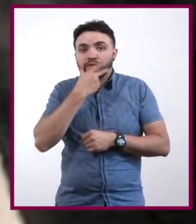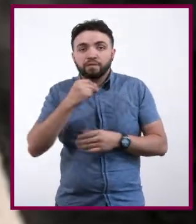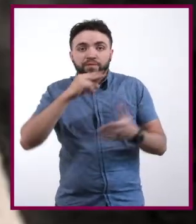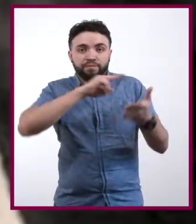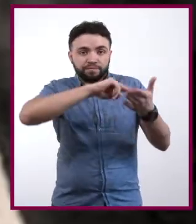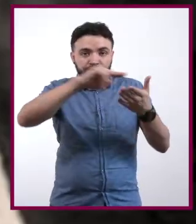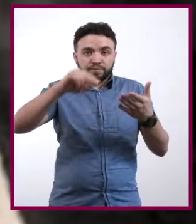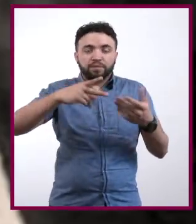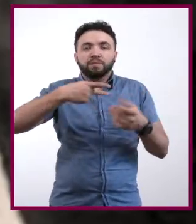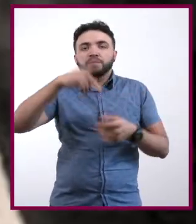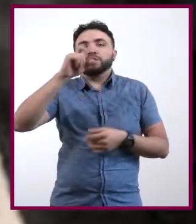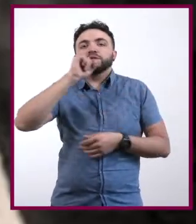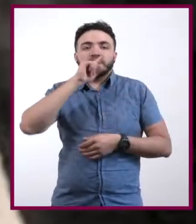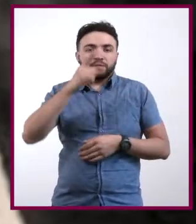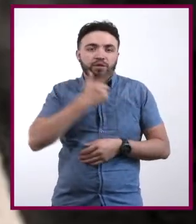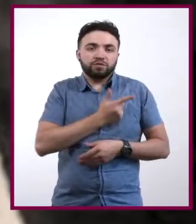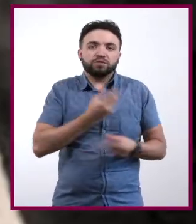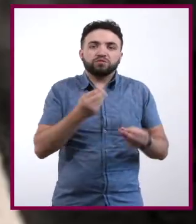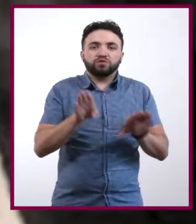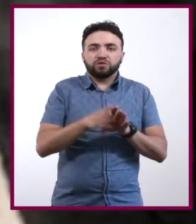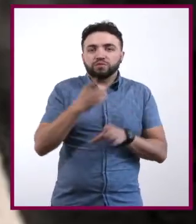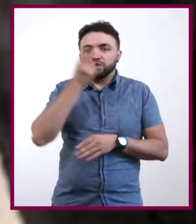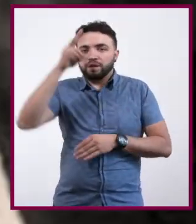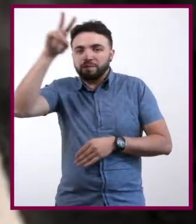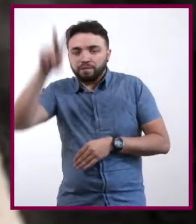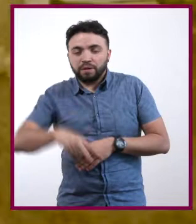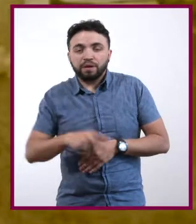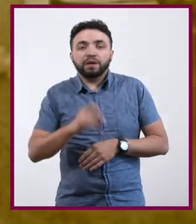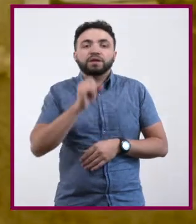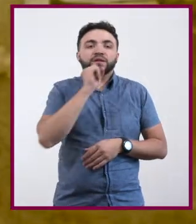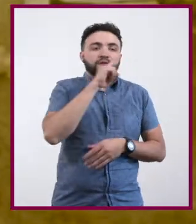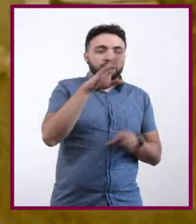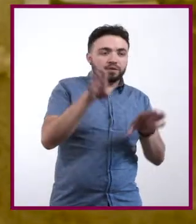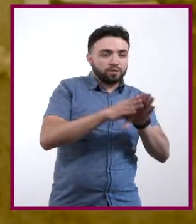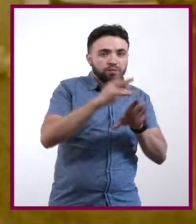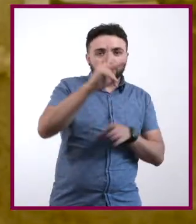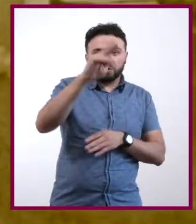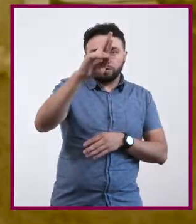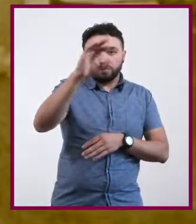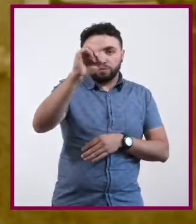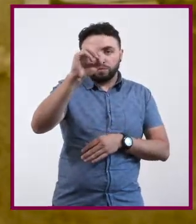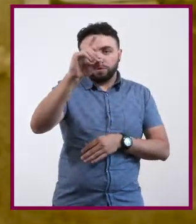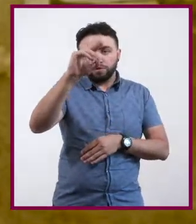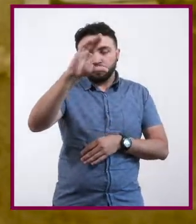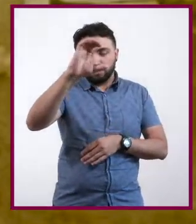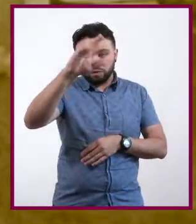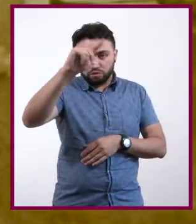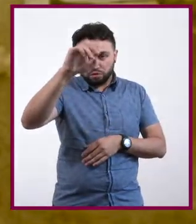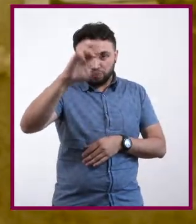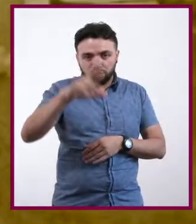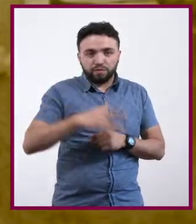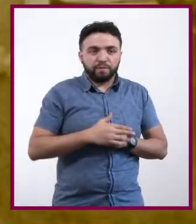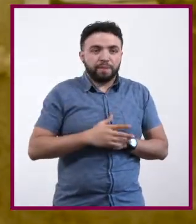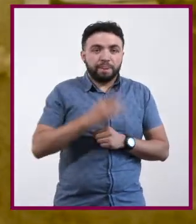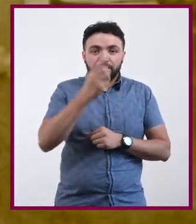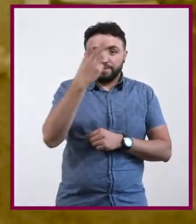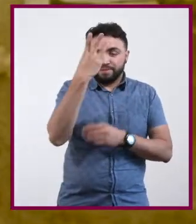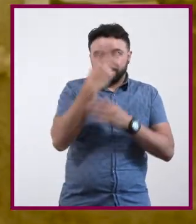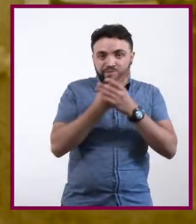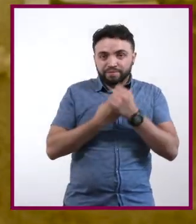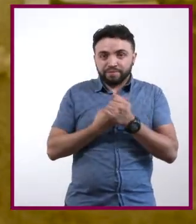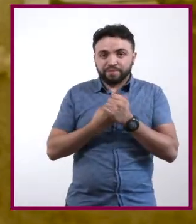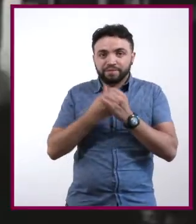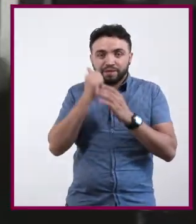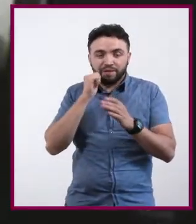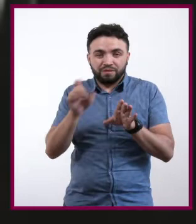caballete, pero también fue muralista, también fue un gran productor de obra gráfica. Y en estas tres técnicas,